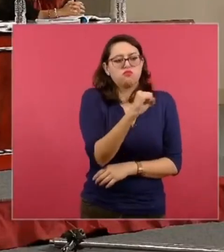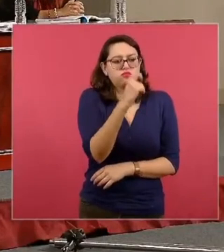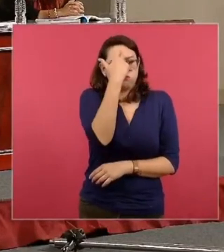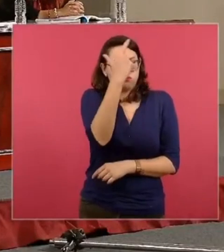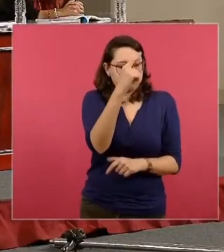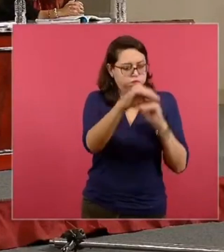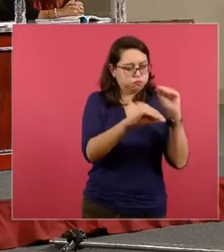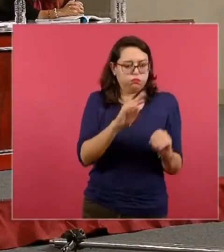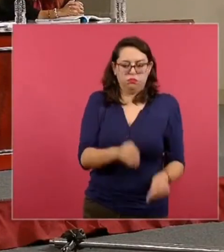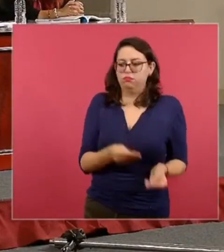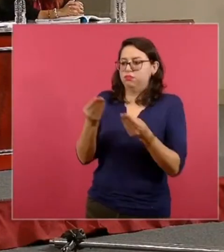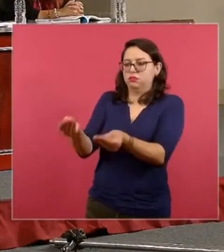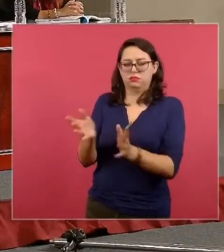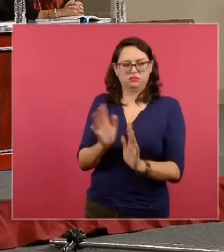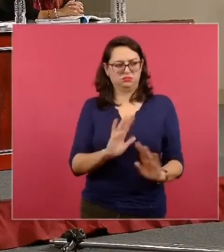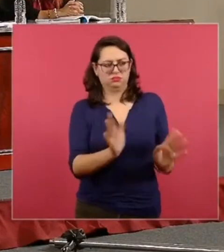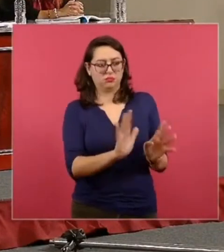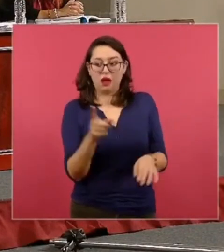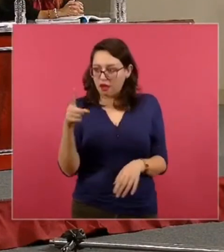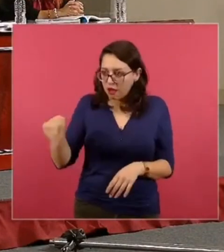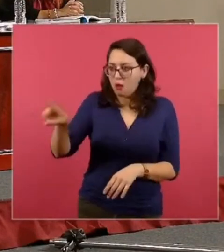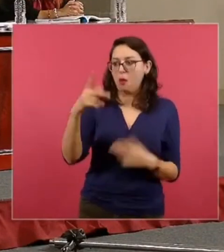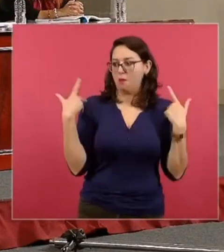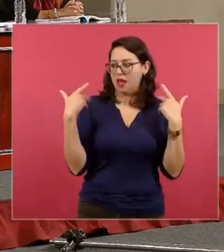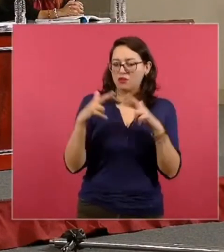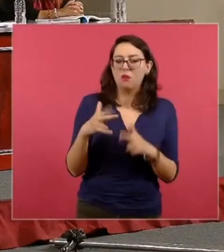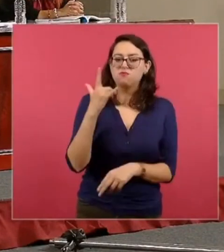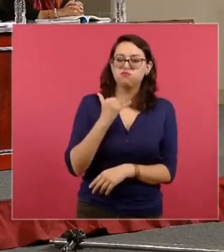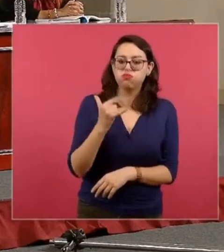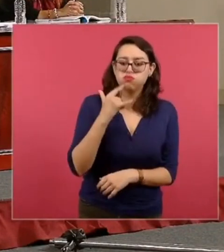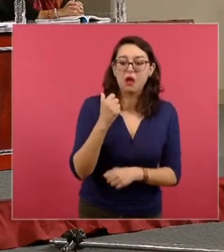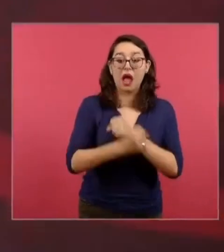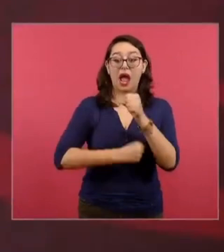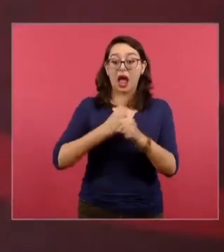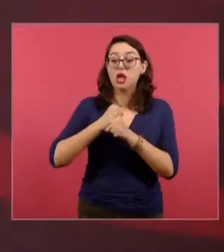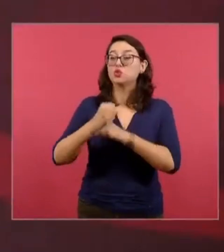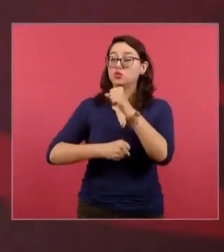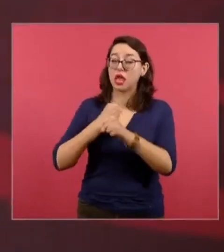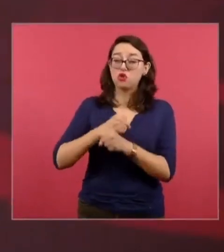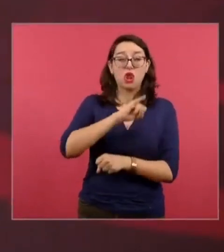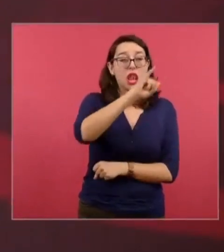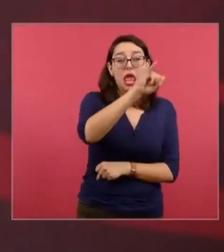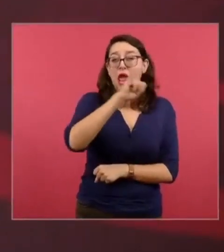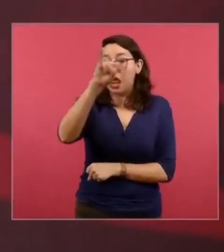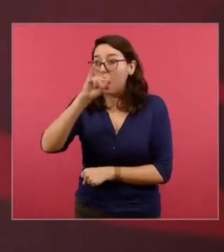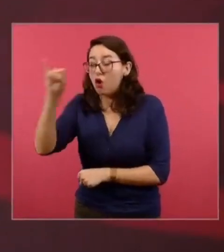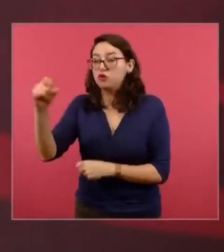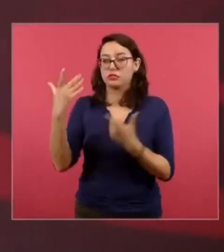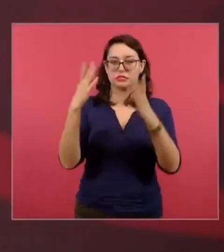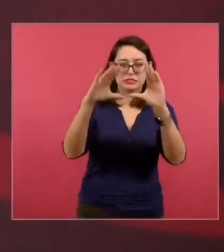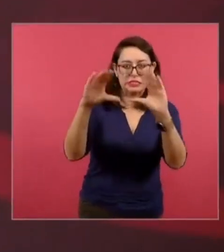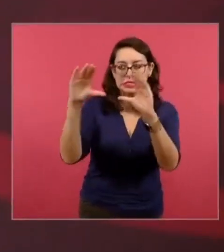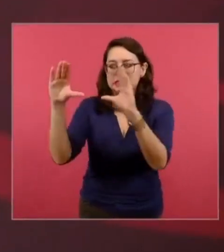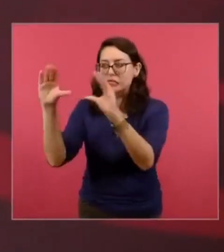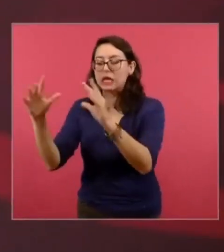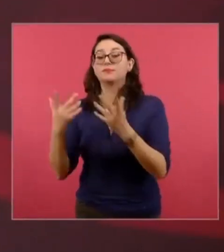las escuelas en las regiones más remotas, que a través de la experiencia de ese magisterio se hicieran los libros. Lo malo es que en